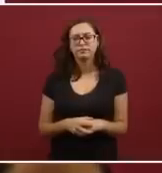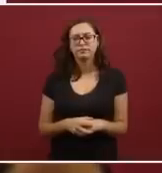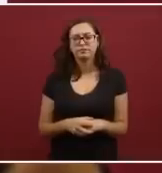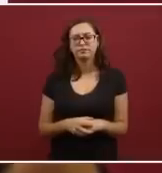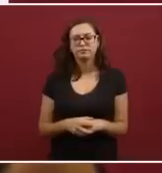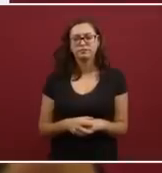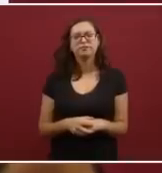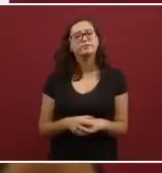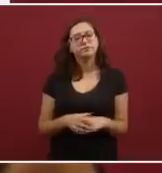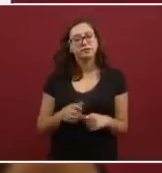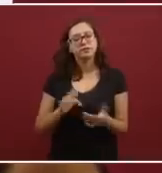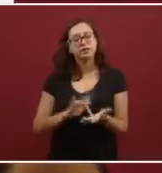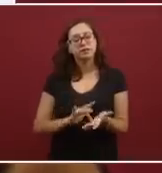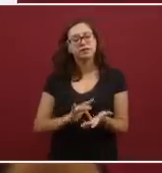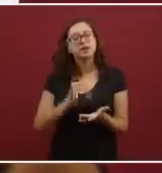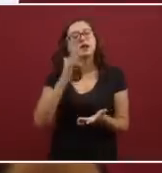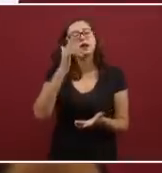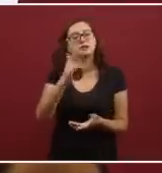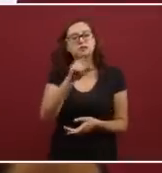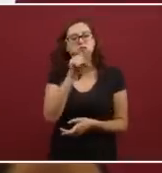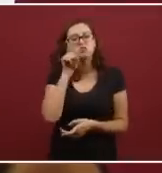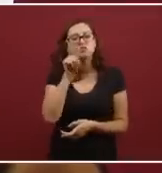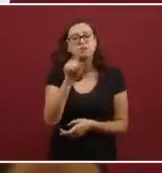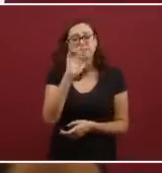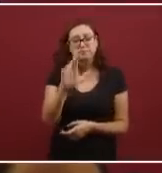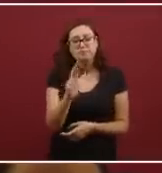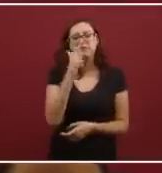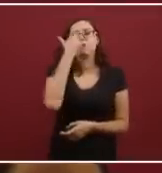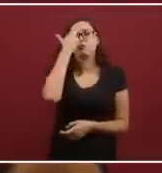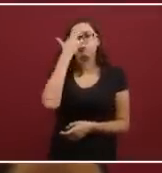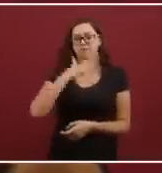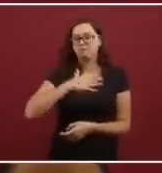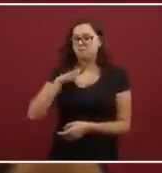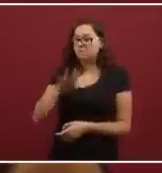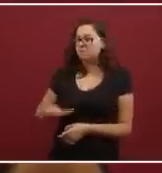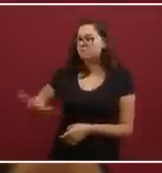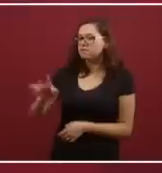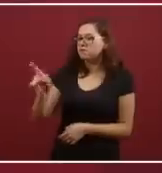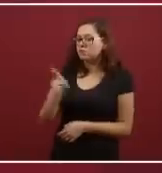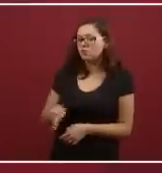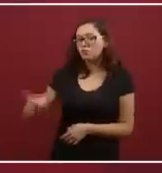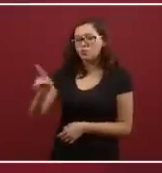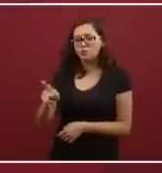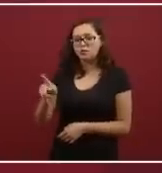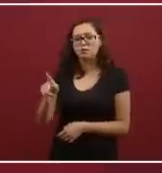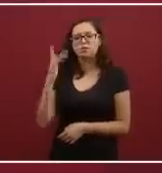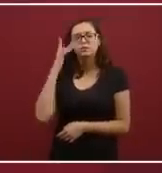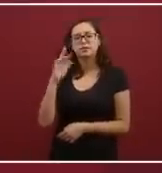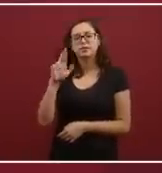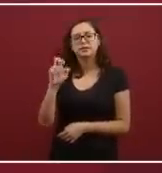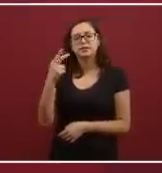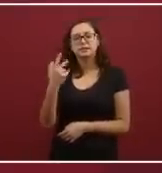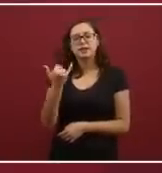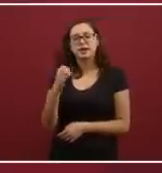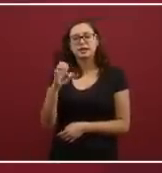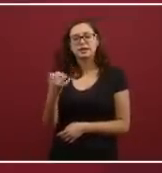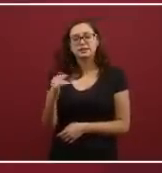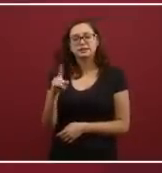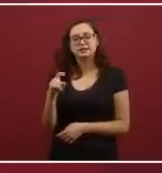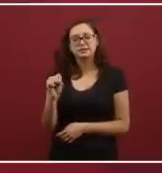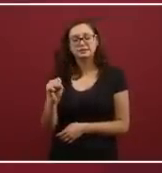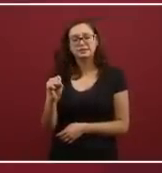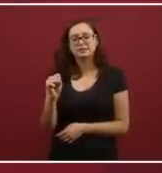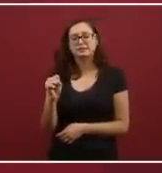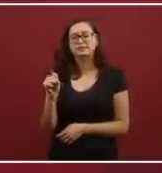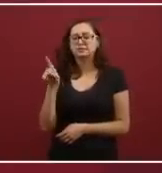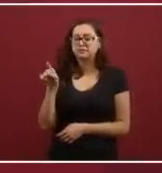acordarse de nuestro pueblo, Santos Reyes Yucuná. Es un municipio muy pobre que se encuentra